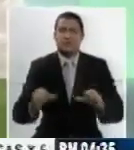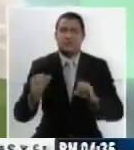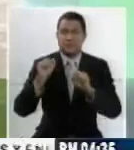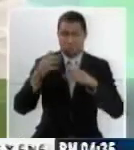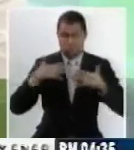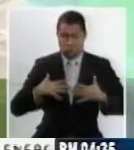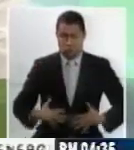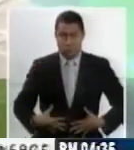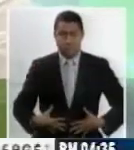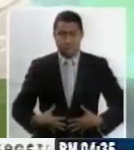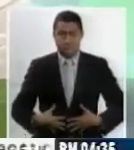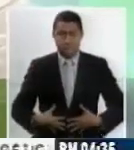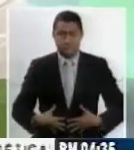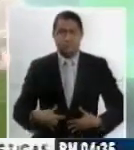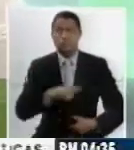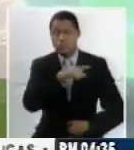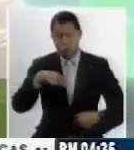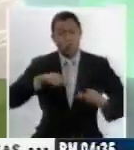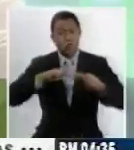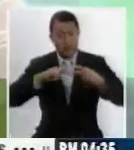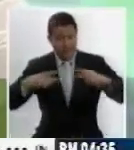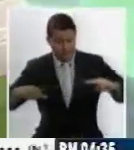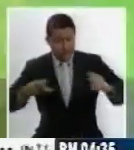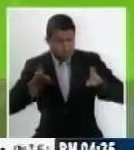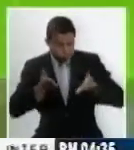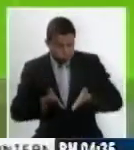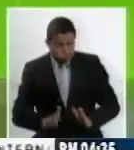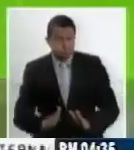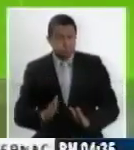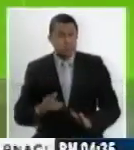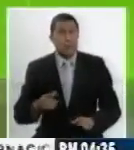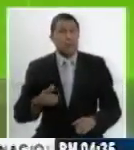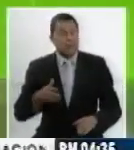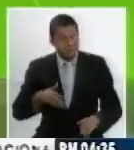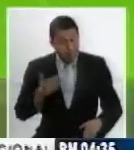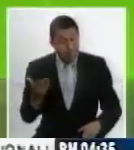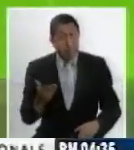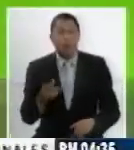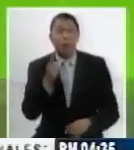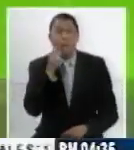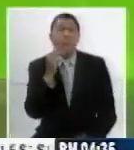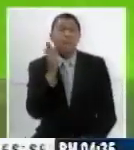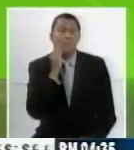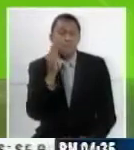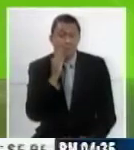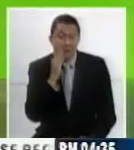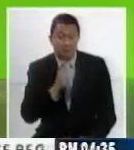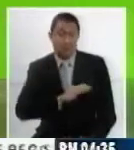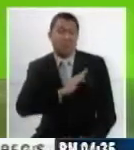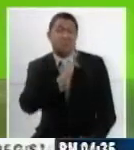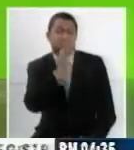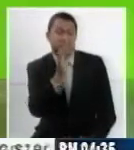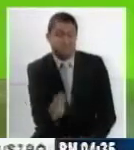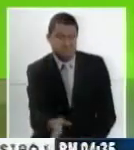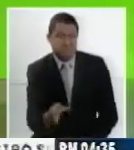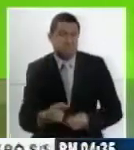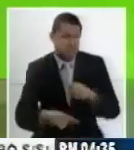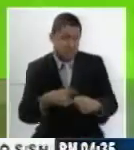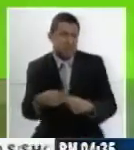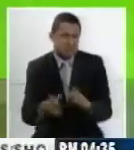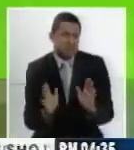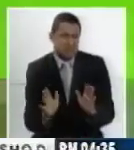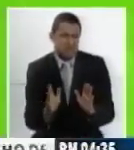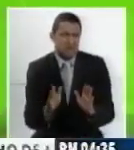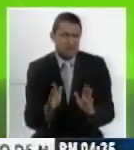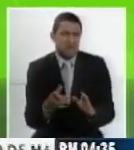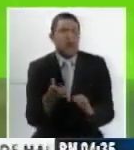inmunológico. Ahora bien, nosotros genéticamente desde que nacemos venimos predispuestos y tenemos padres con la misma sintomatología. Esa información